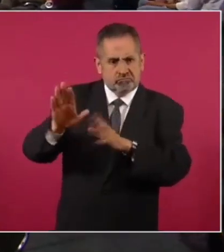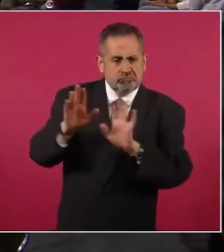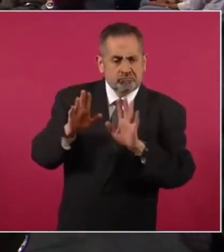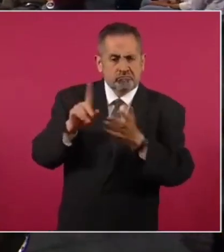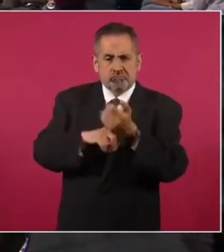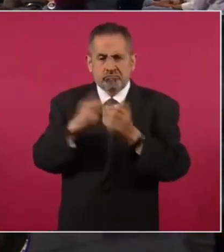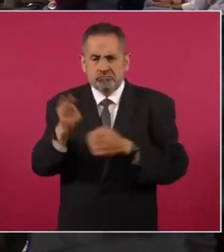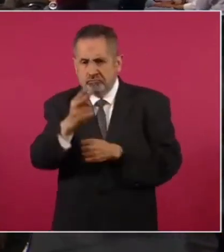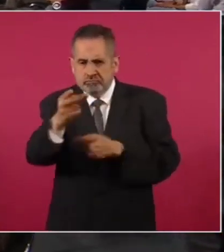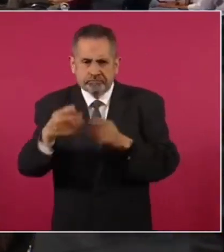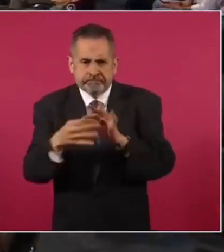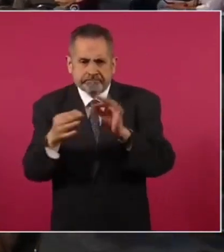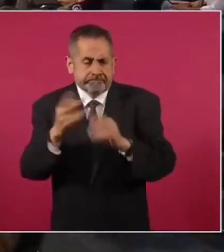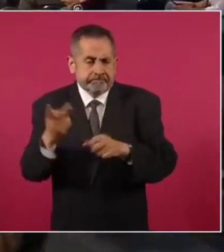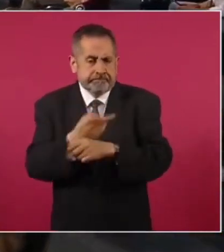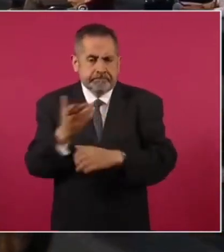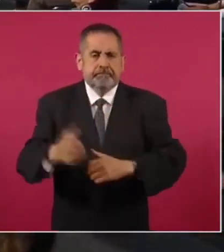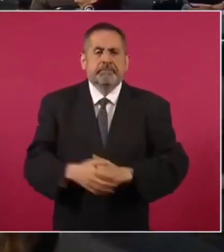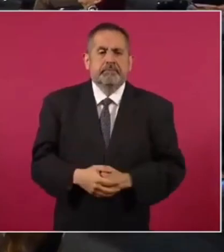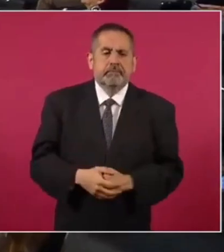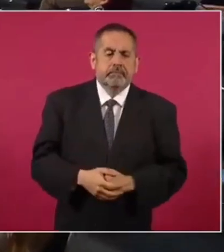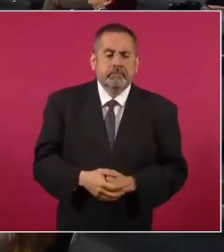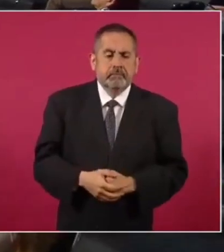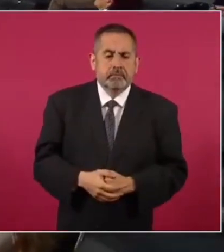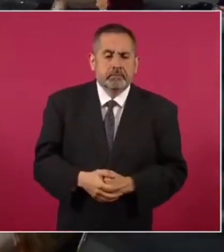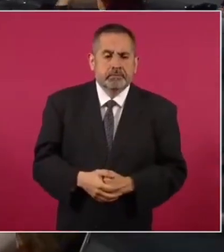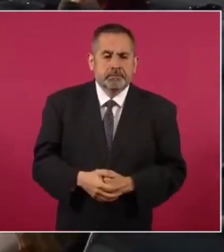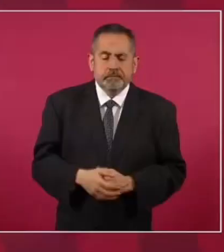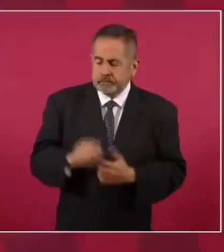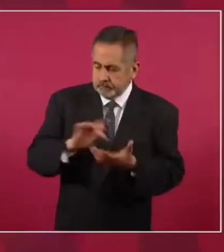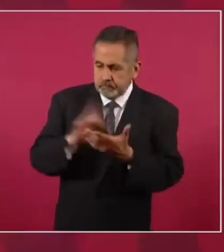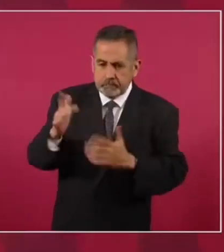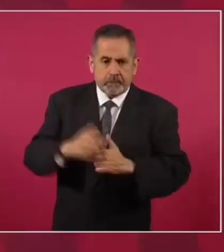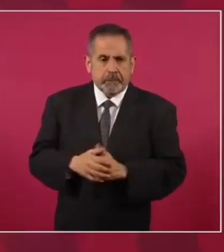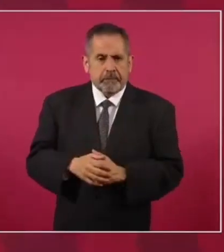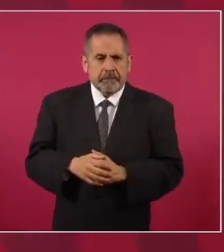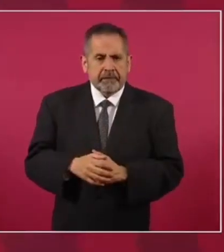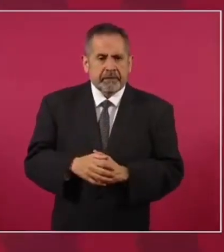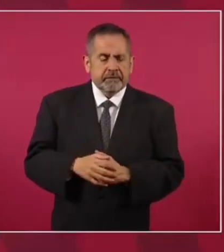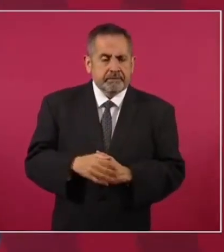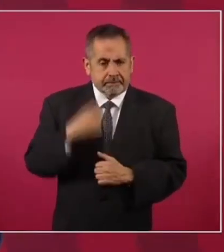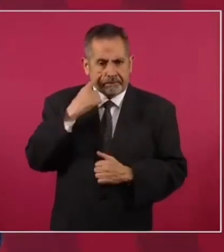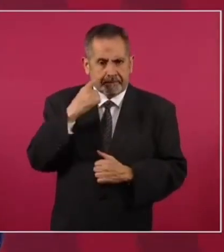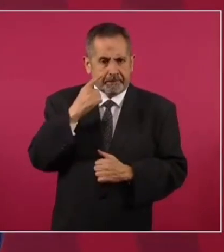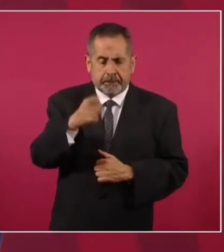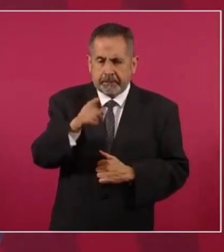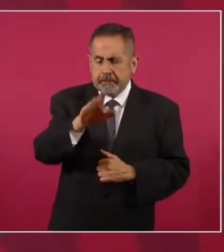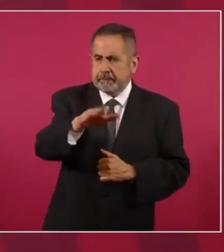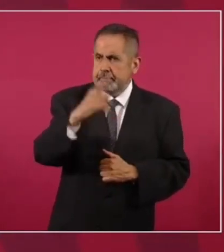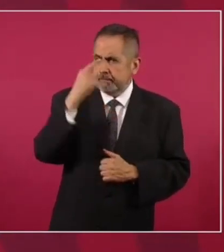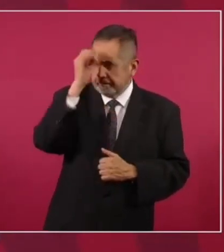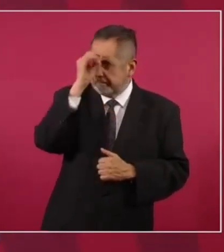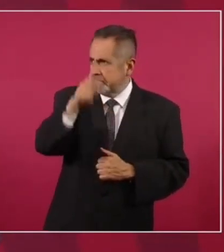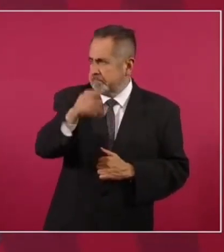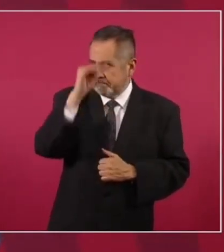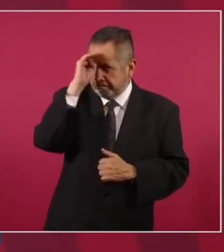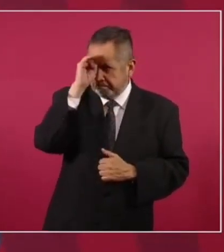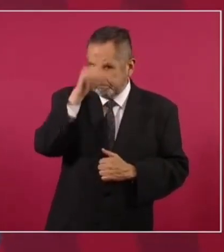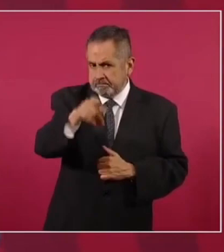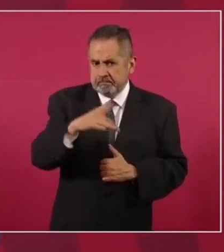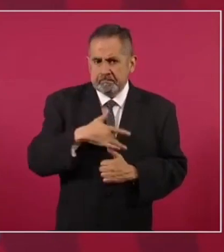con usted, ¿no? Muchas gracias. Mira, ¿qué te parece